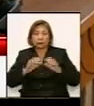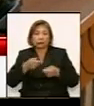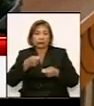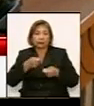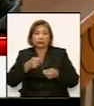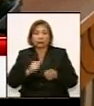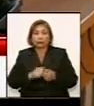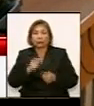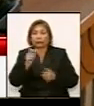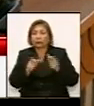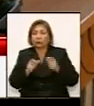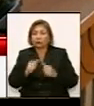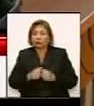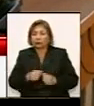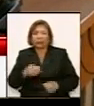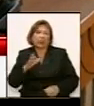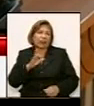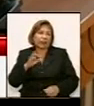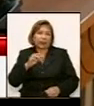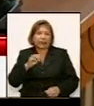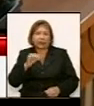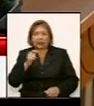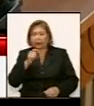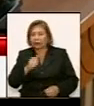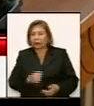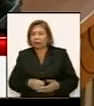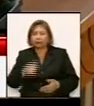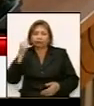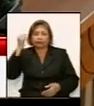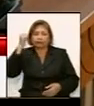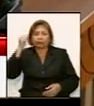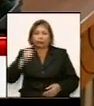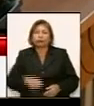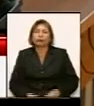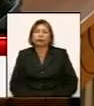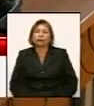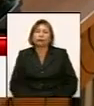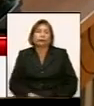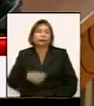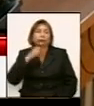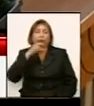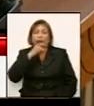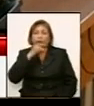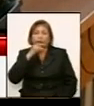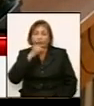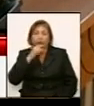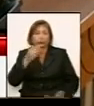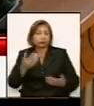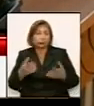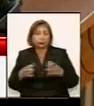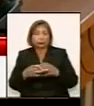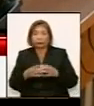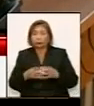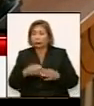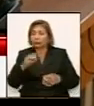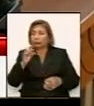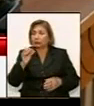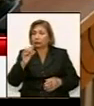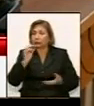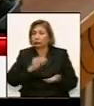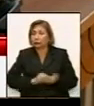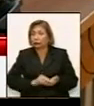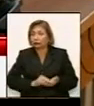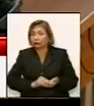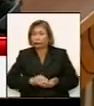por una agenda feminista o por una agenda en pro de los derechos de las mujeres, de la comunidad LGTBIQ+, o de